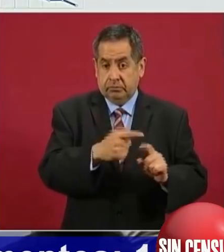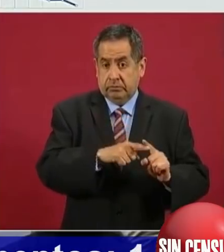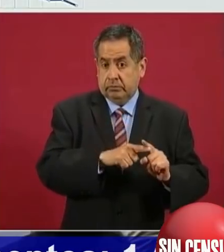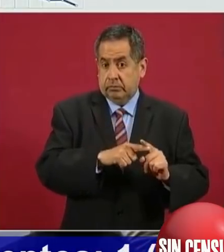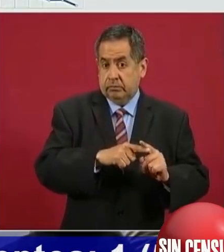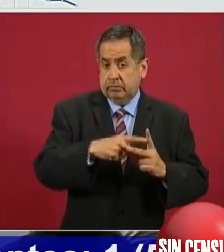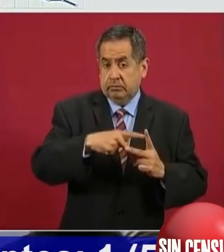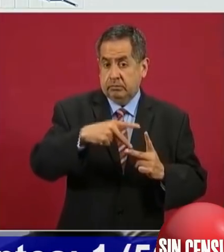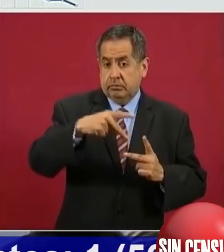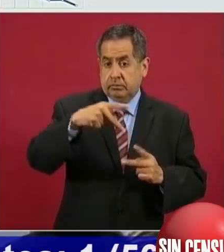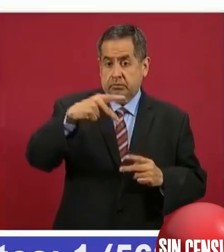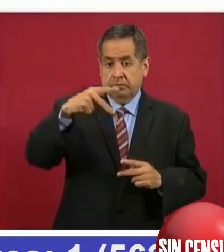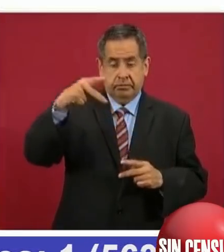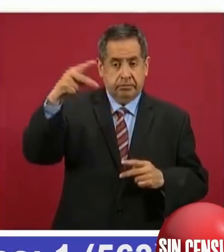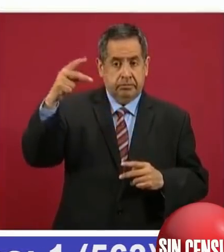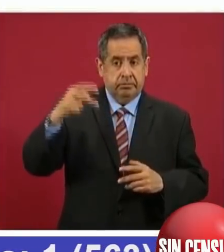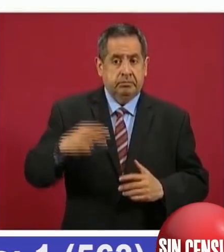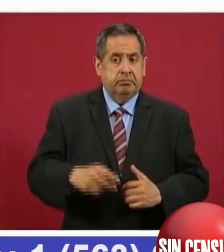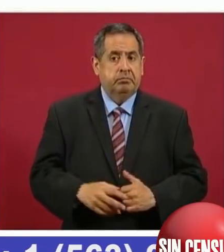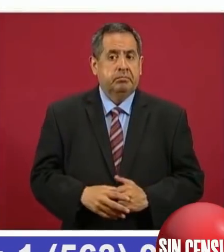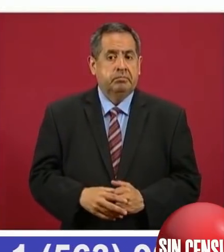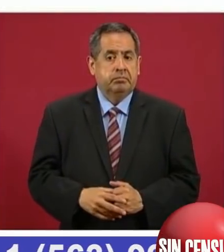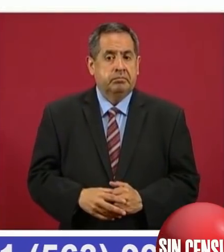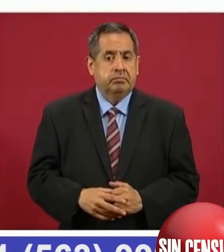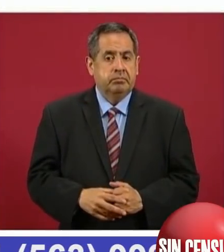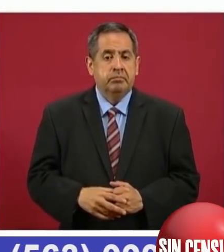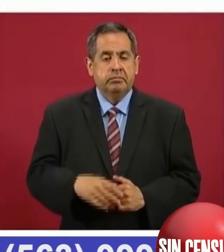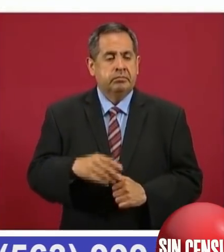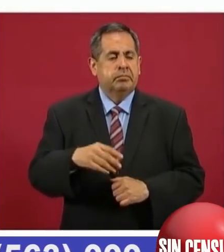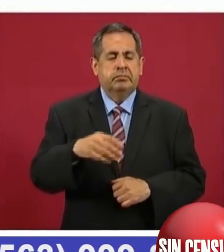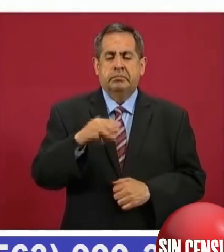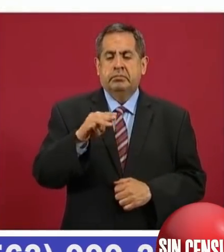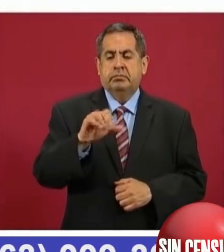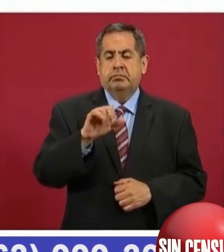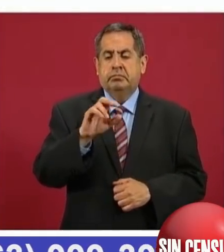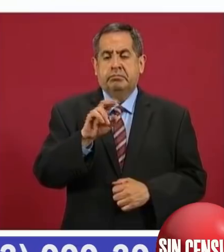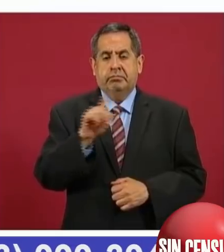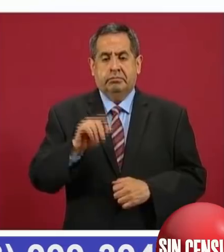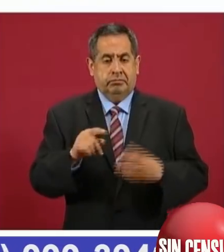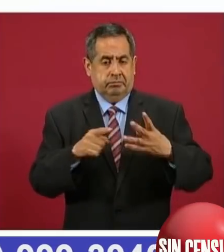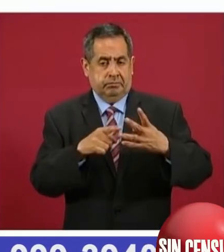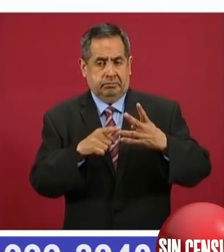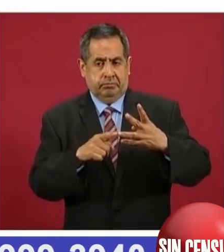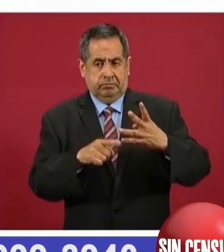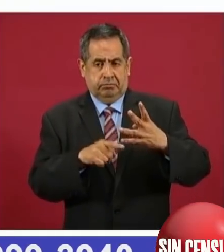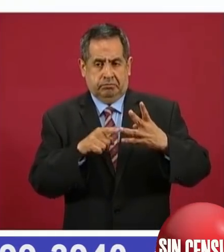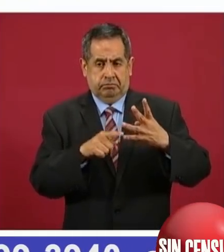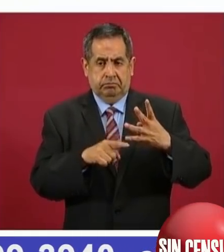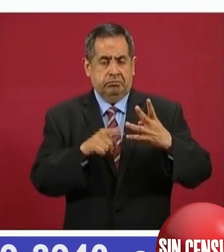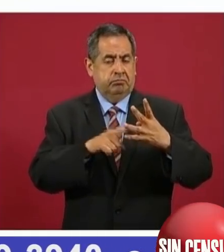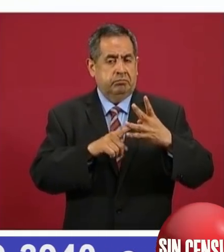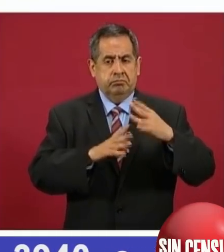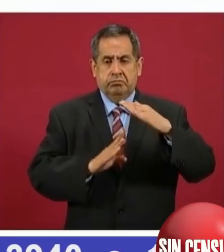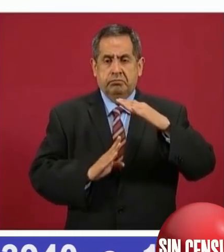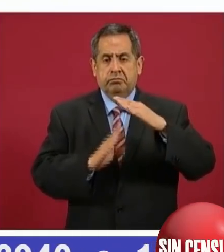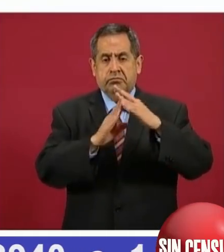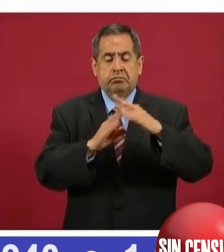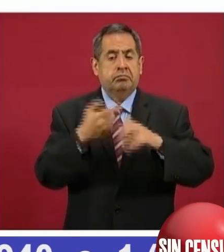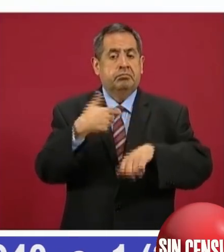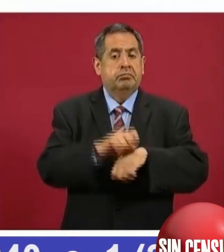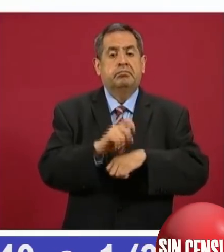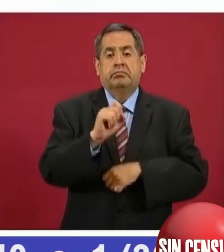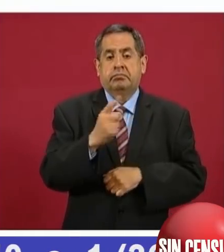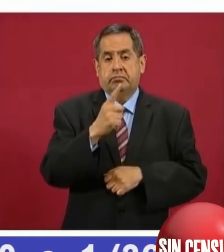empezó a aumentar. Esta es la segunda quincena del mes de marzo. Igual, llegó a un punto máximo en la semana